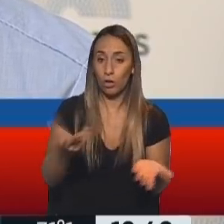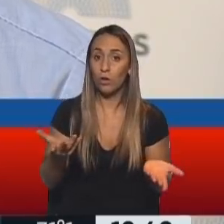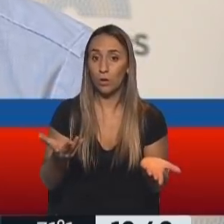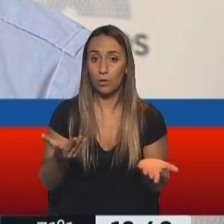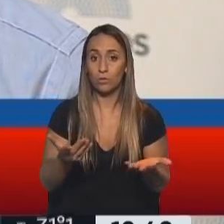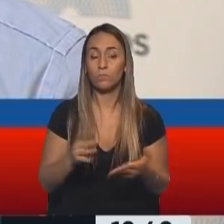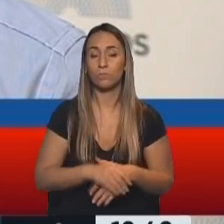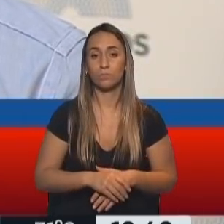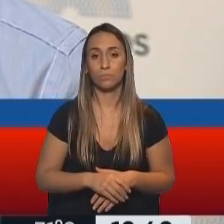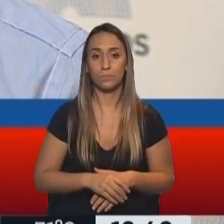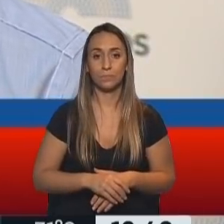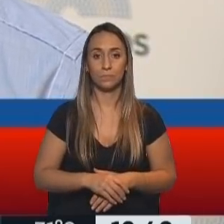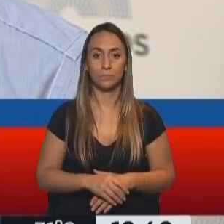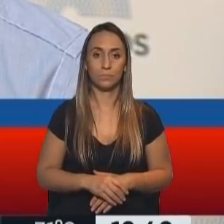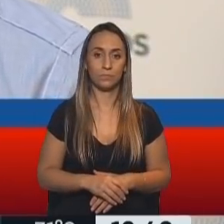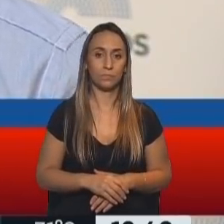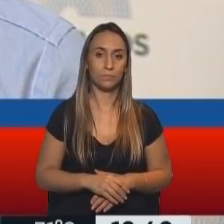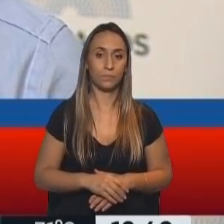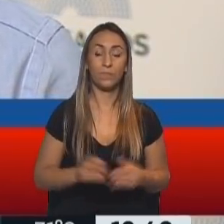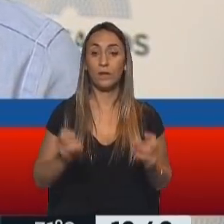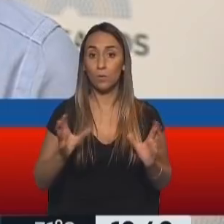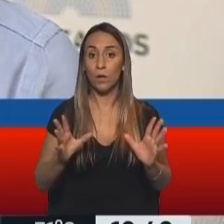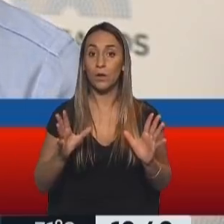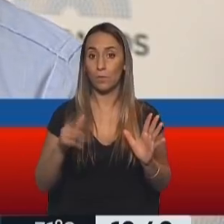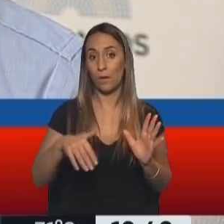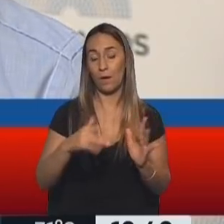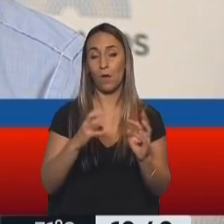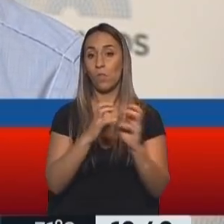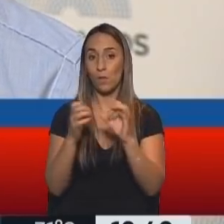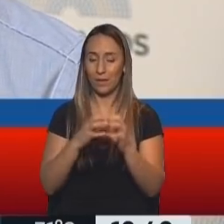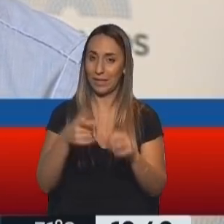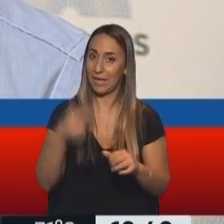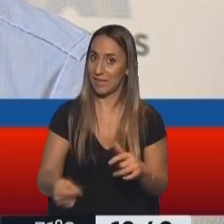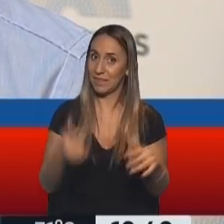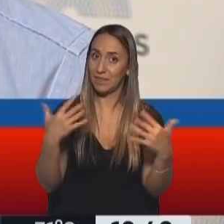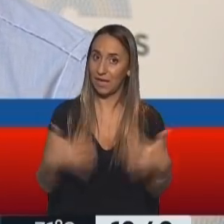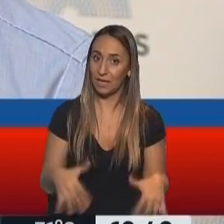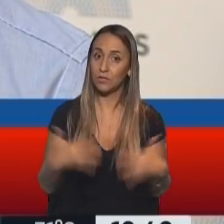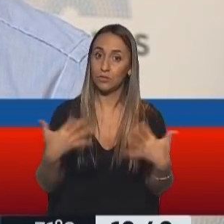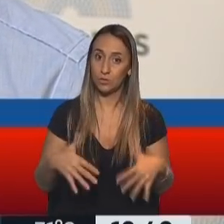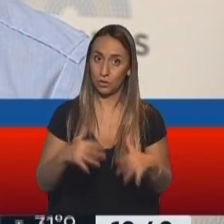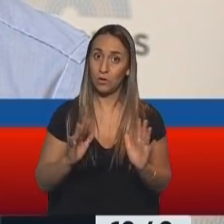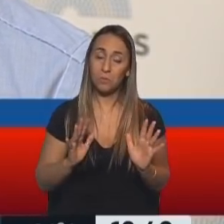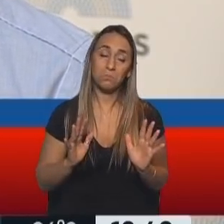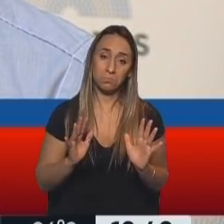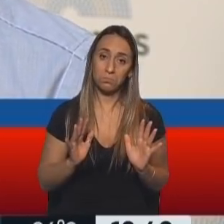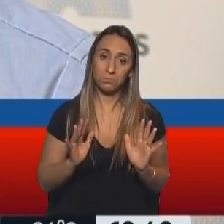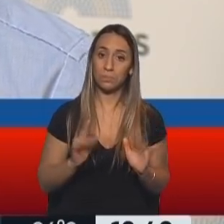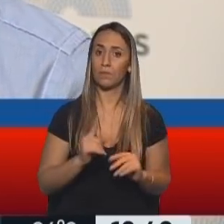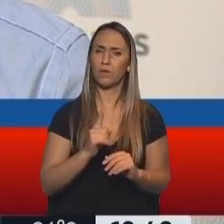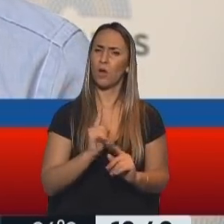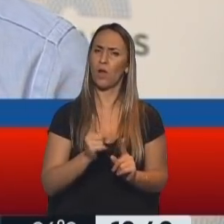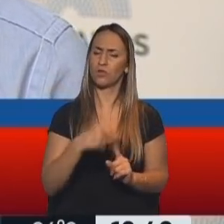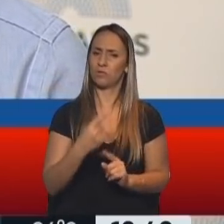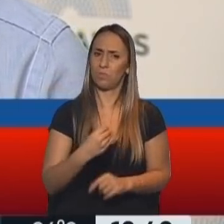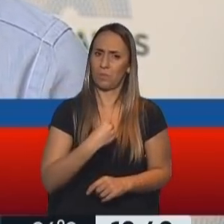para tratamiento del Congreso. Y bueno, va a ser un debate obviamente muy intenso y lo vamos a hacer con la pasión